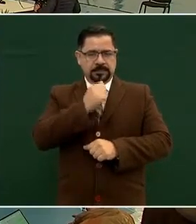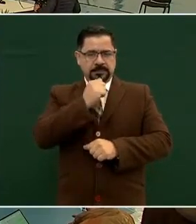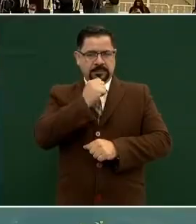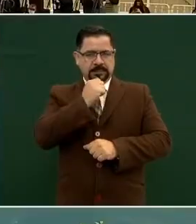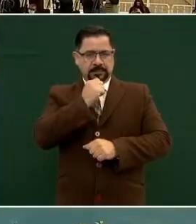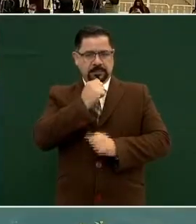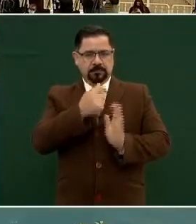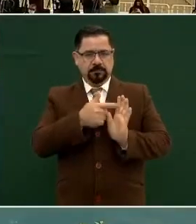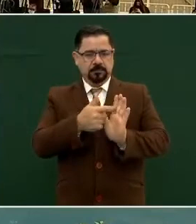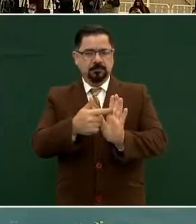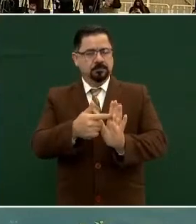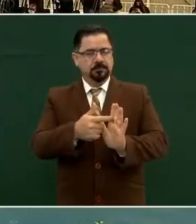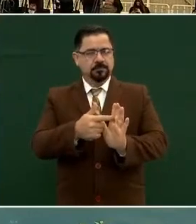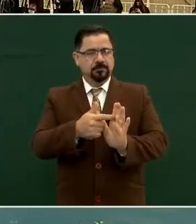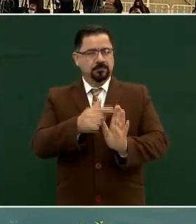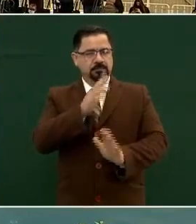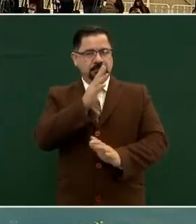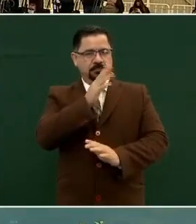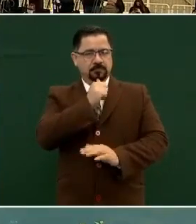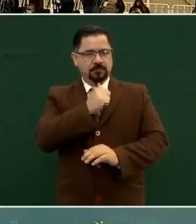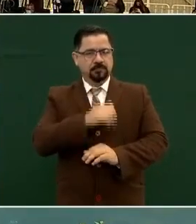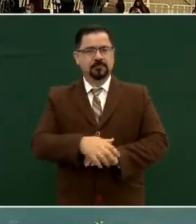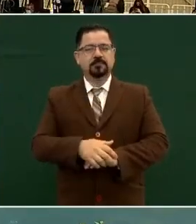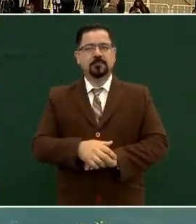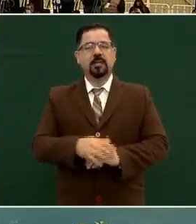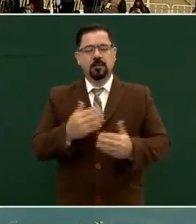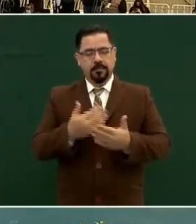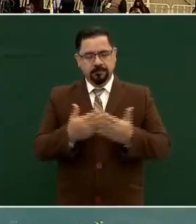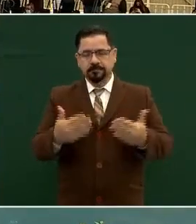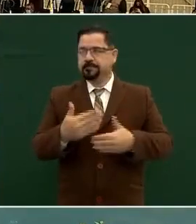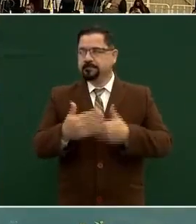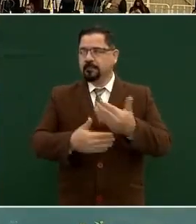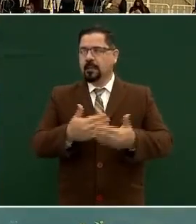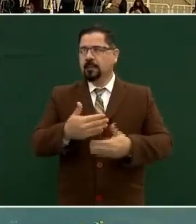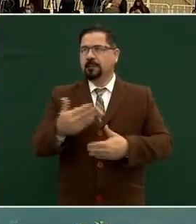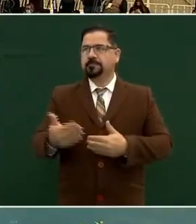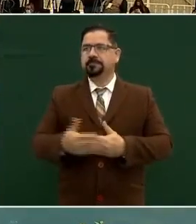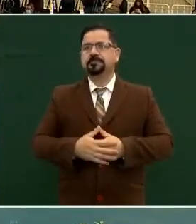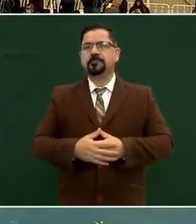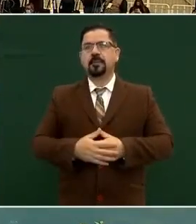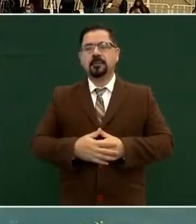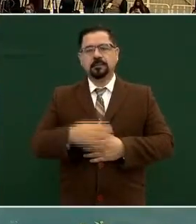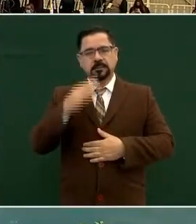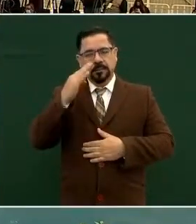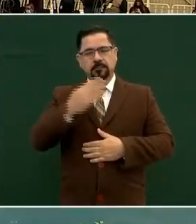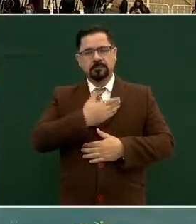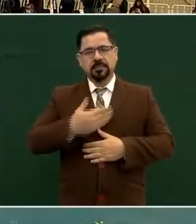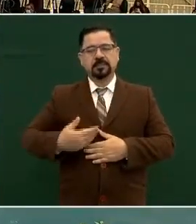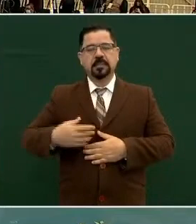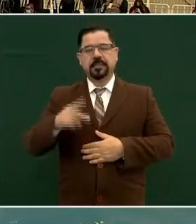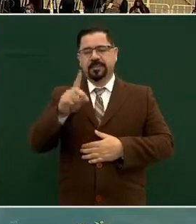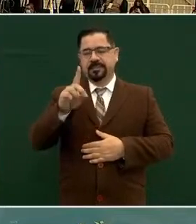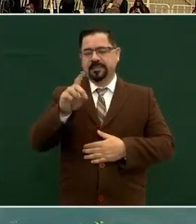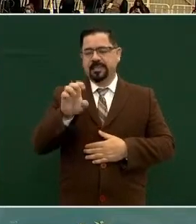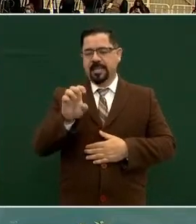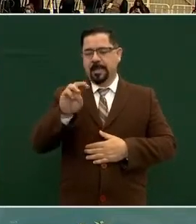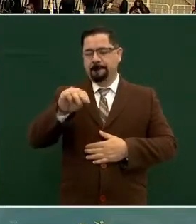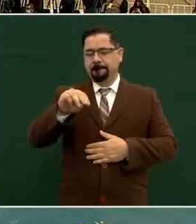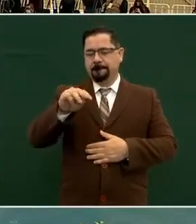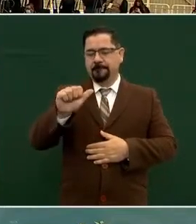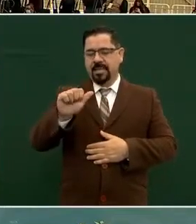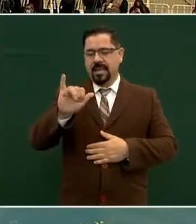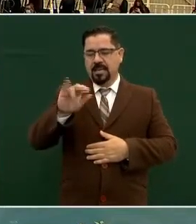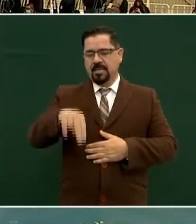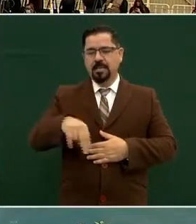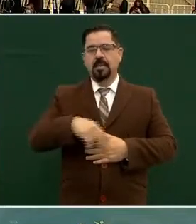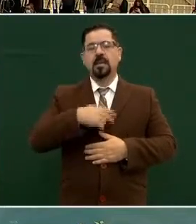ofrecerla todavía. Muy bien, vamos. Sí. Gracias, señor presidente. Demián Duarte de El Sonora